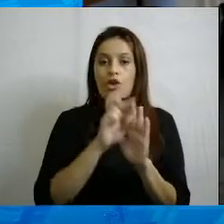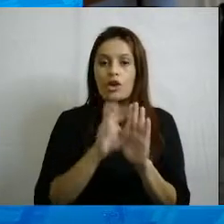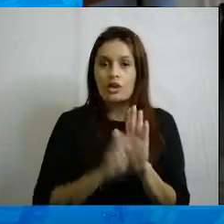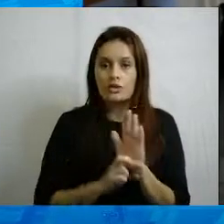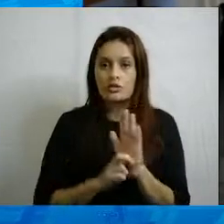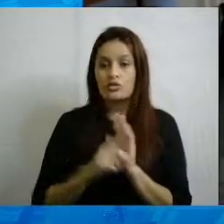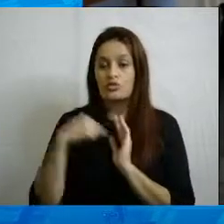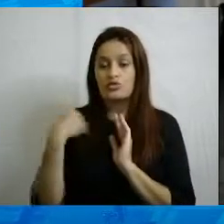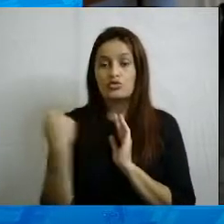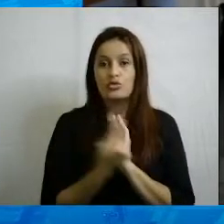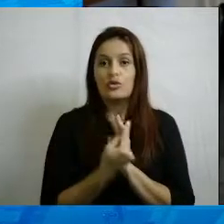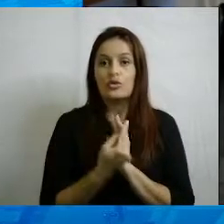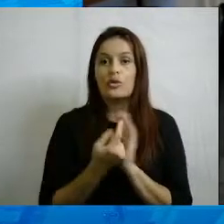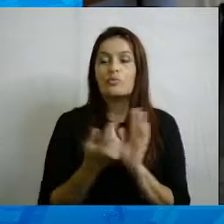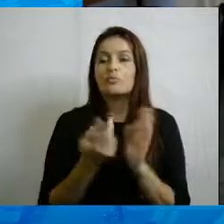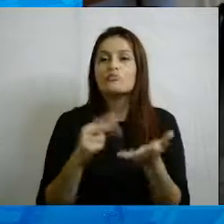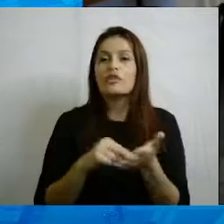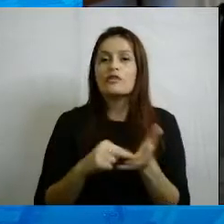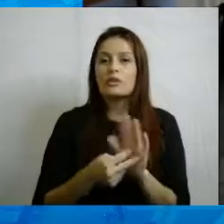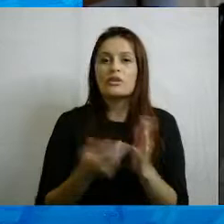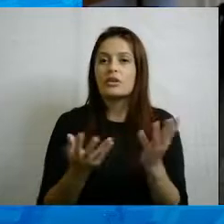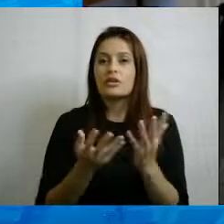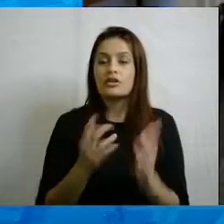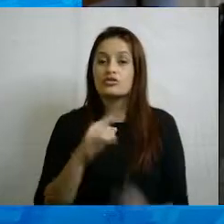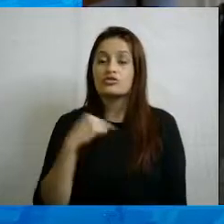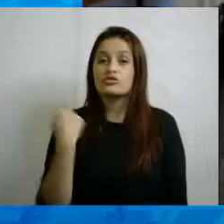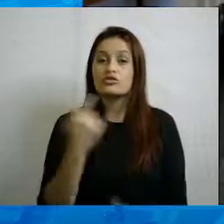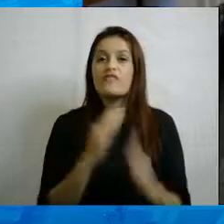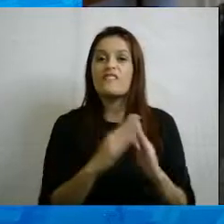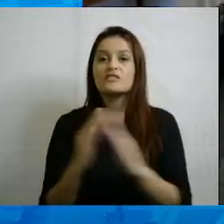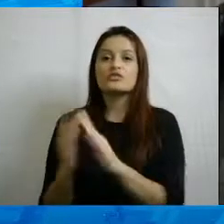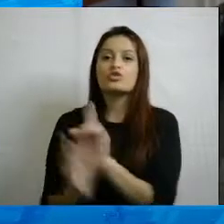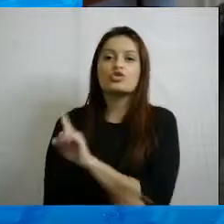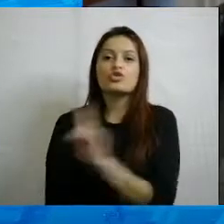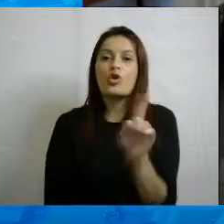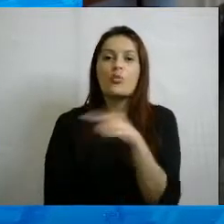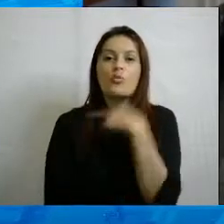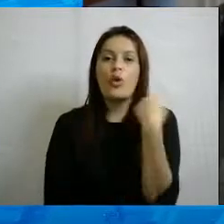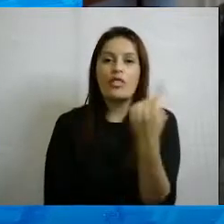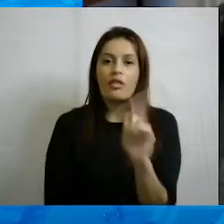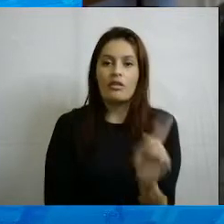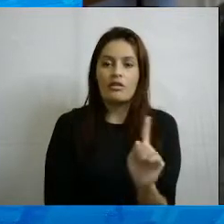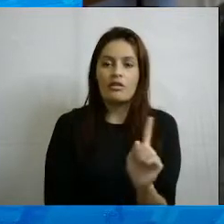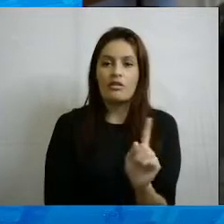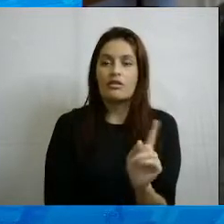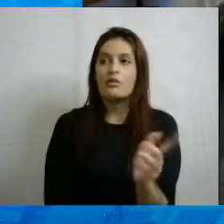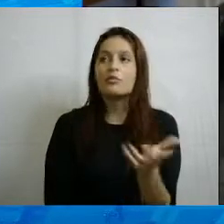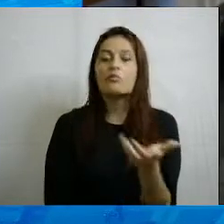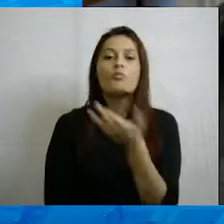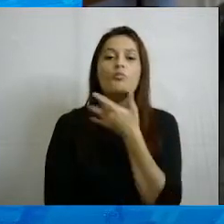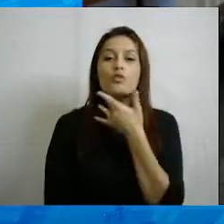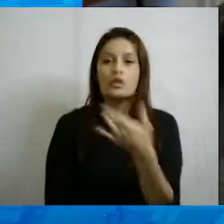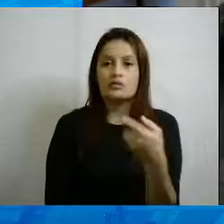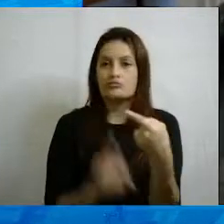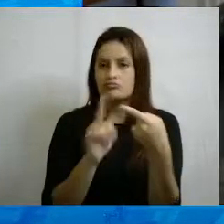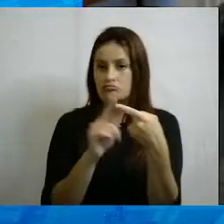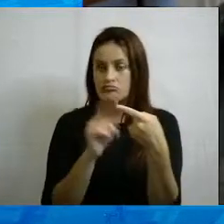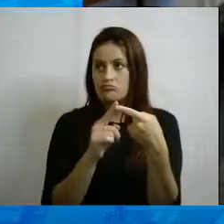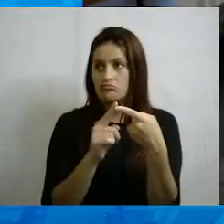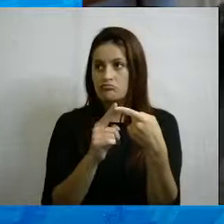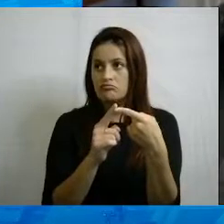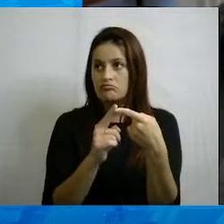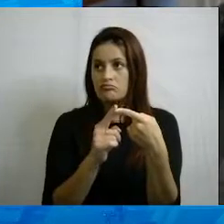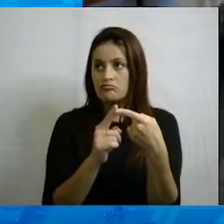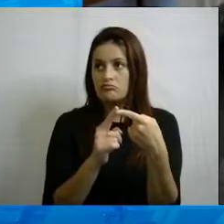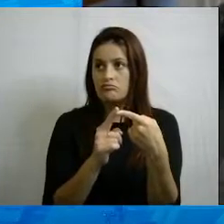nuestra población, y lamentablemente algunos de nuestros vecinos no los han podido realizar. Los motivos son puntuales,